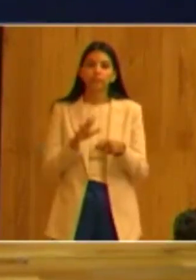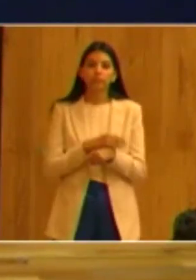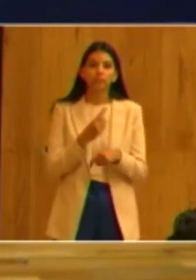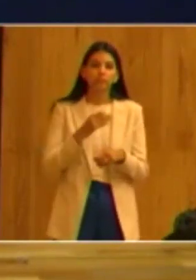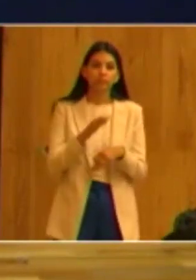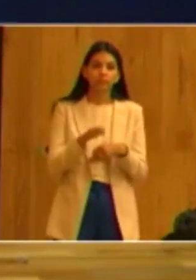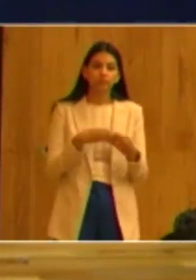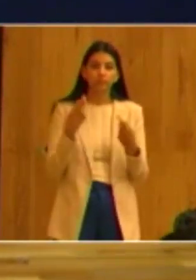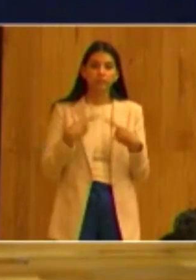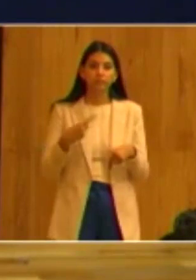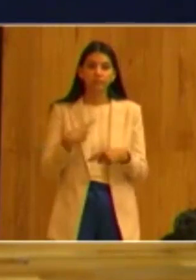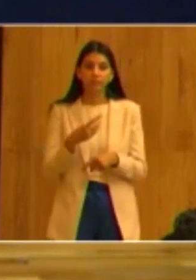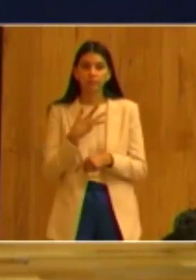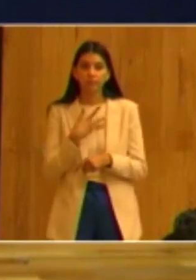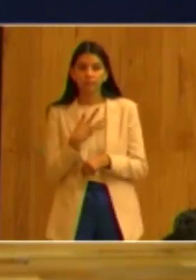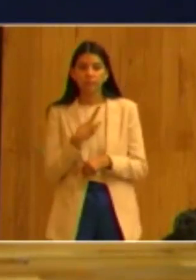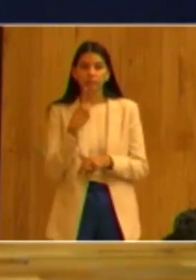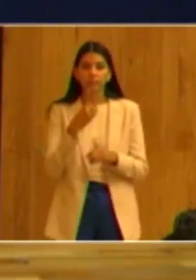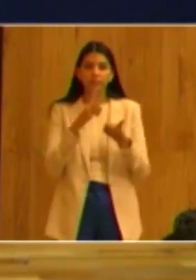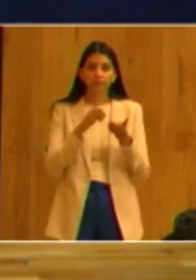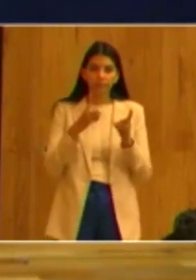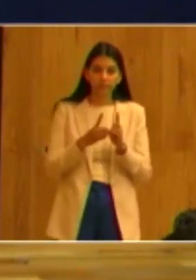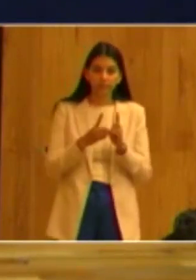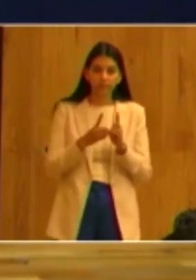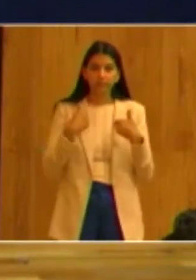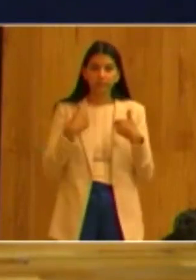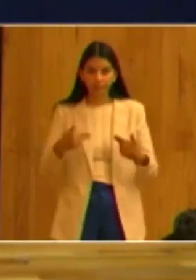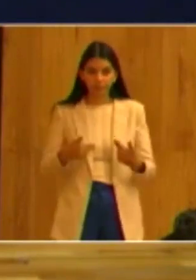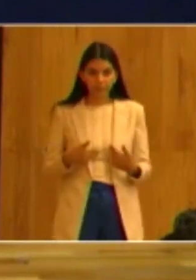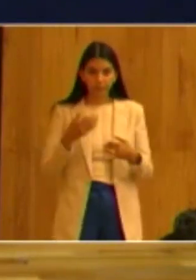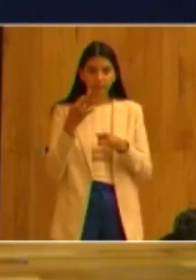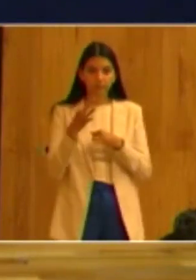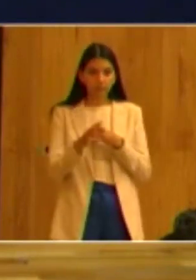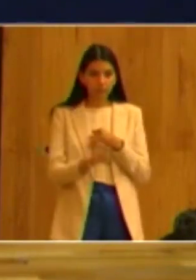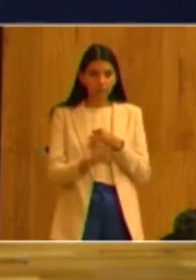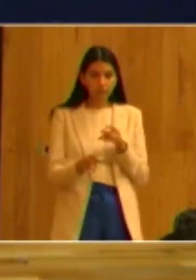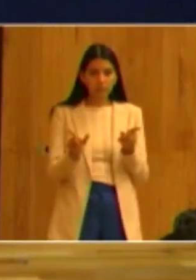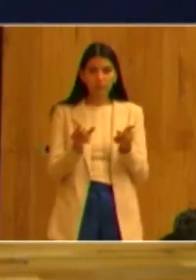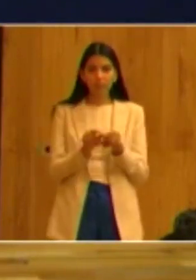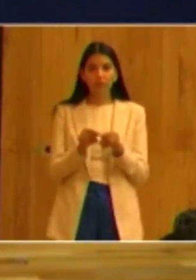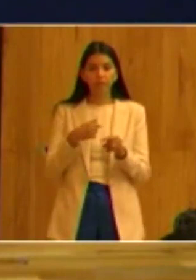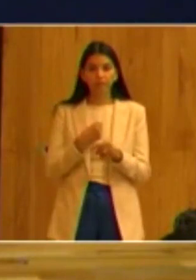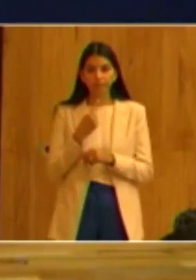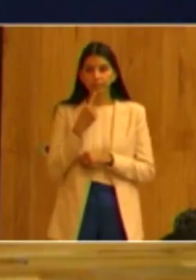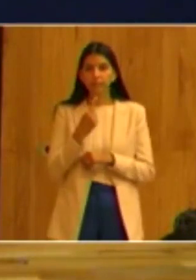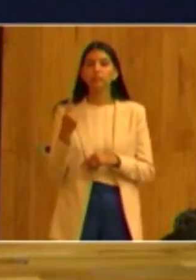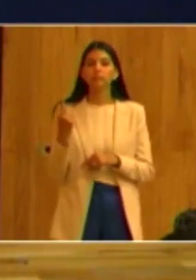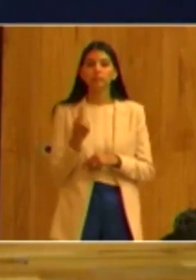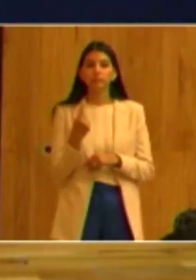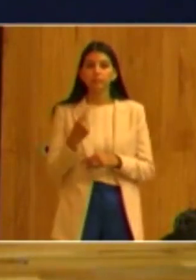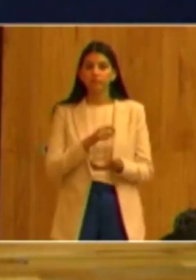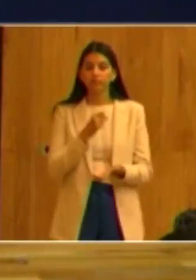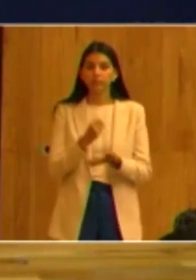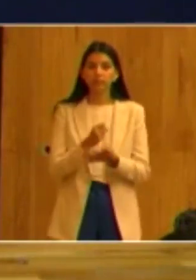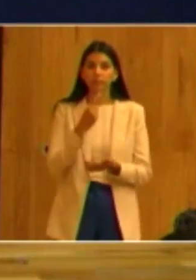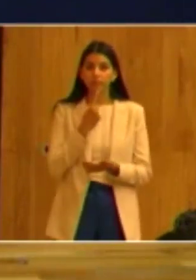todas las personas tenemos una dignidad humana. Finalmente, nada más agregar que la sentencia que